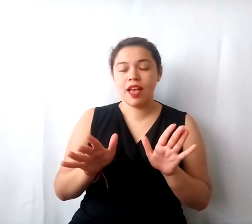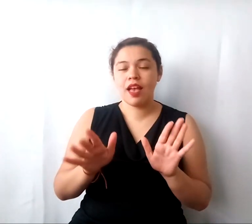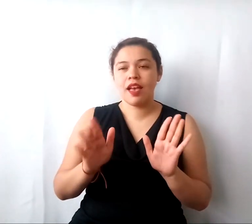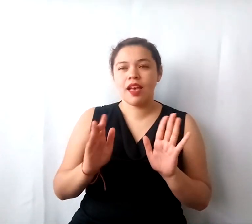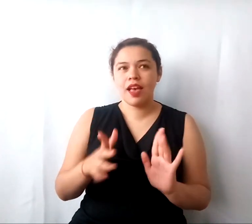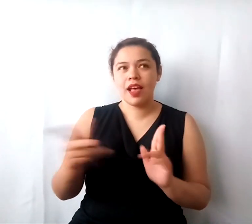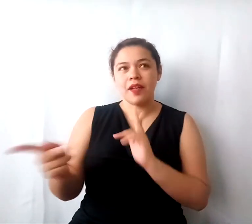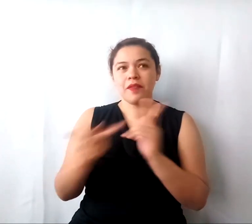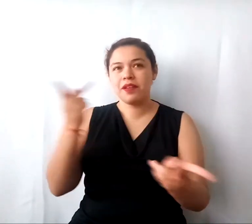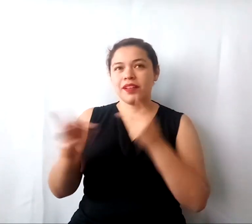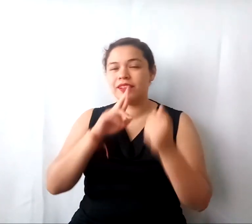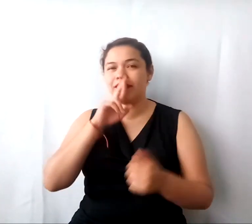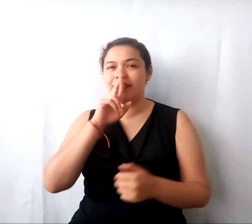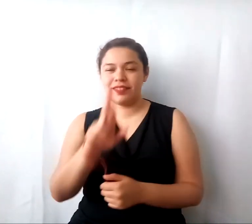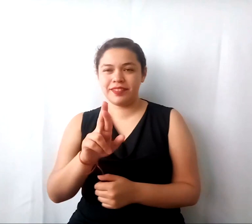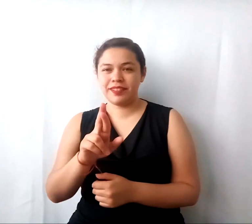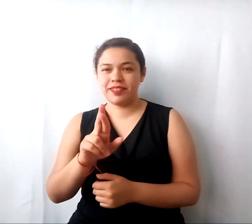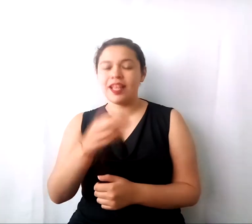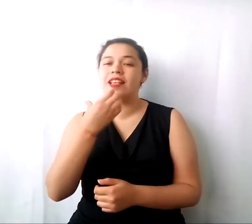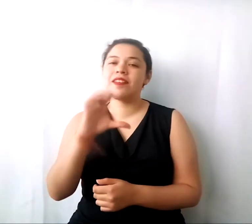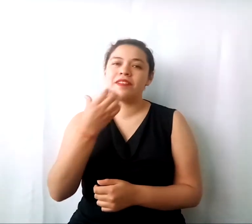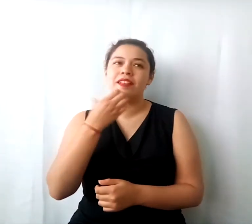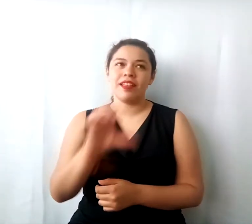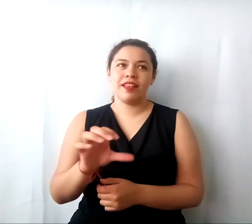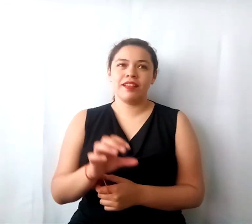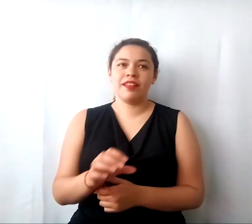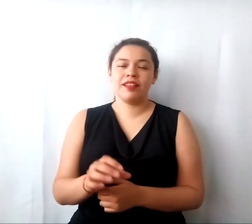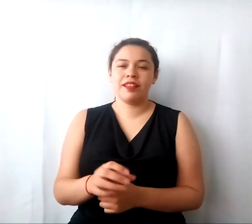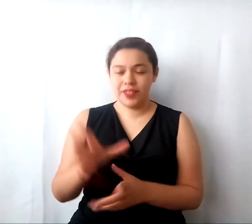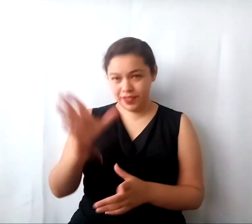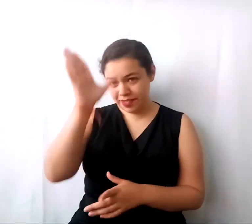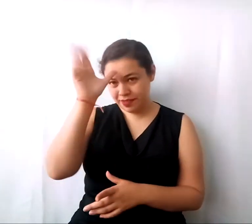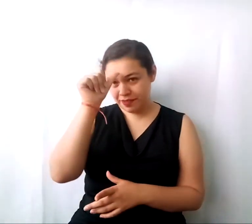de preguntas y respuestas y comentarios. ¿Perfecto?